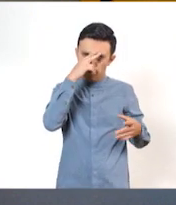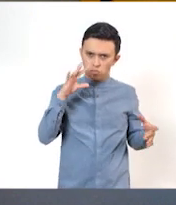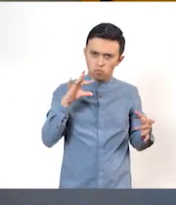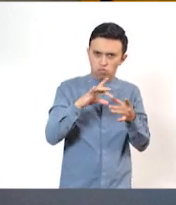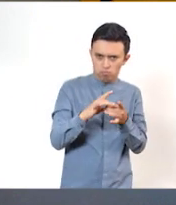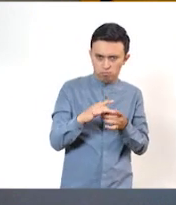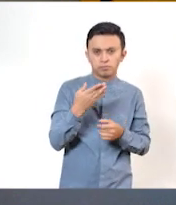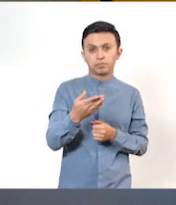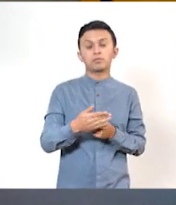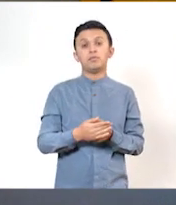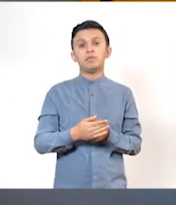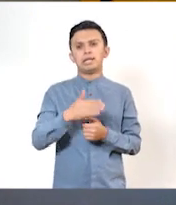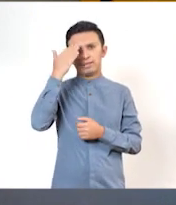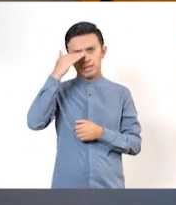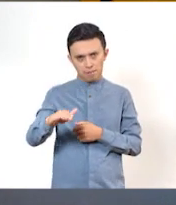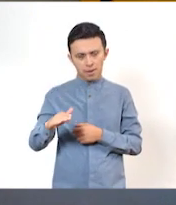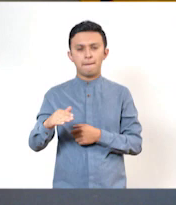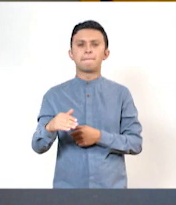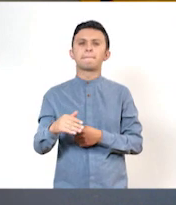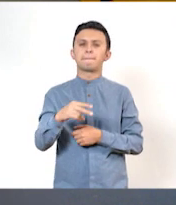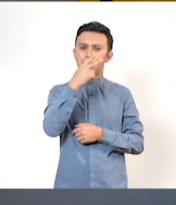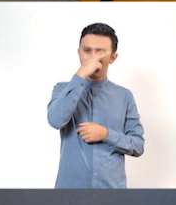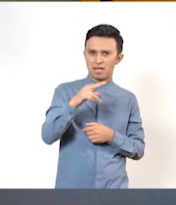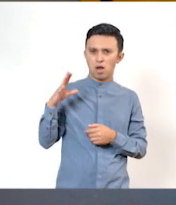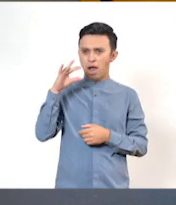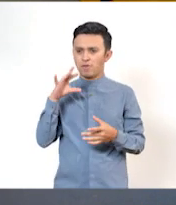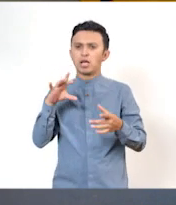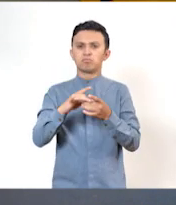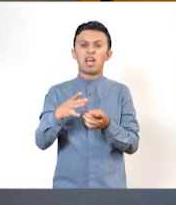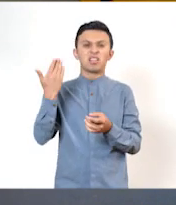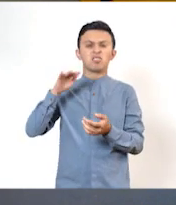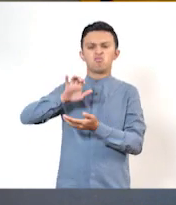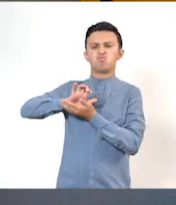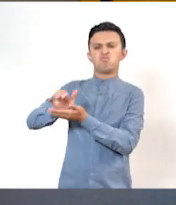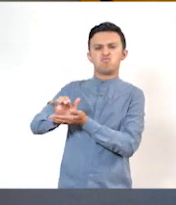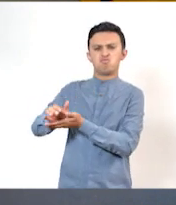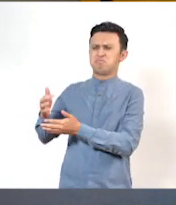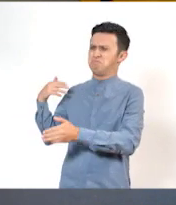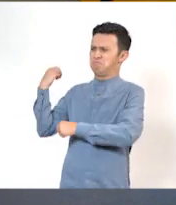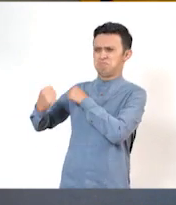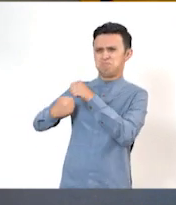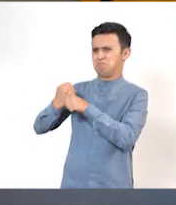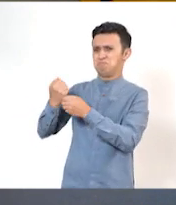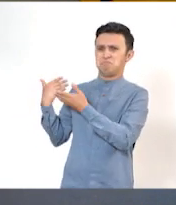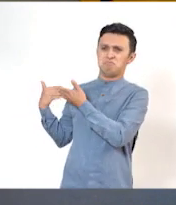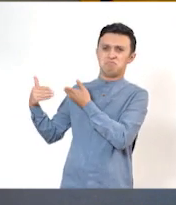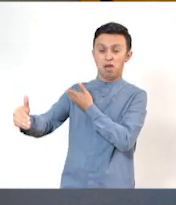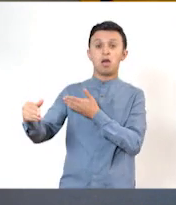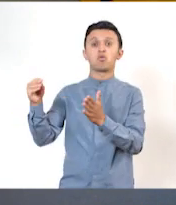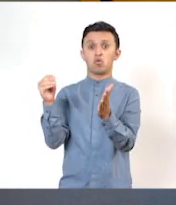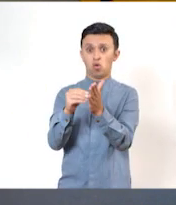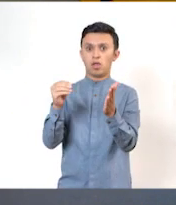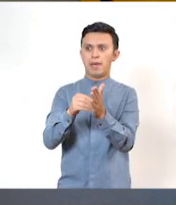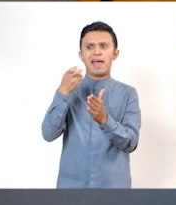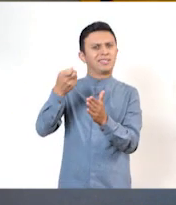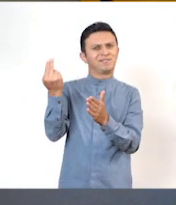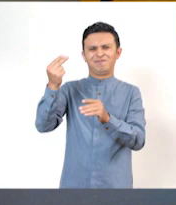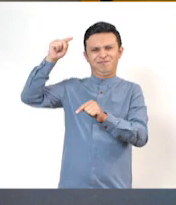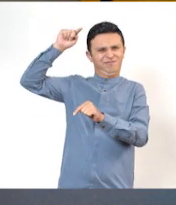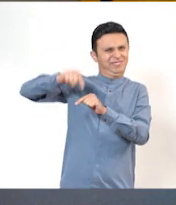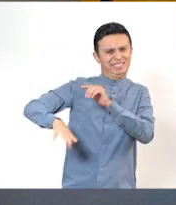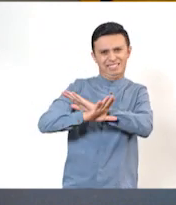necesario tomar en cuenta que la población afromexicana ha sido y sigue siendo discriminada a lo largo de años. Y eso es algo que